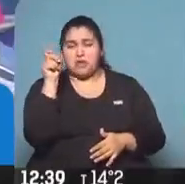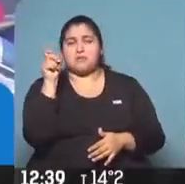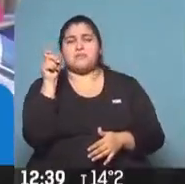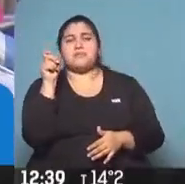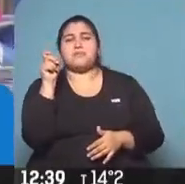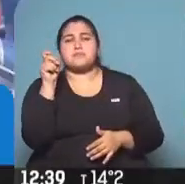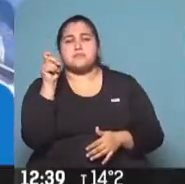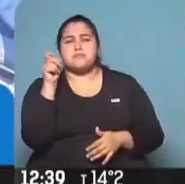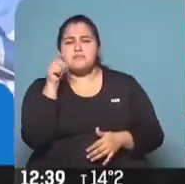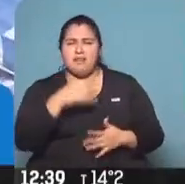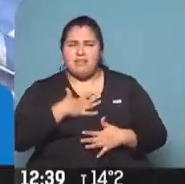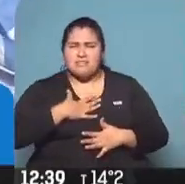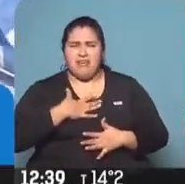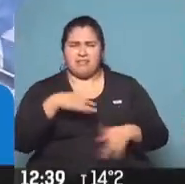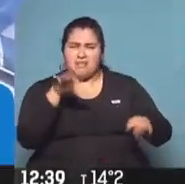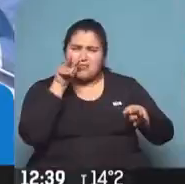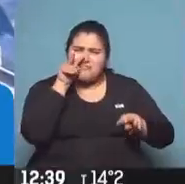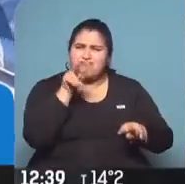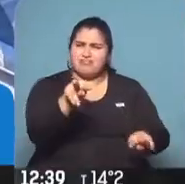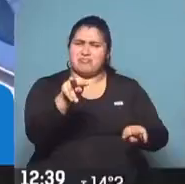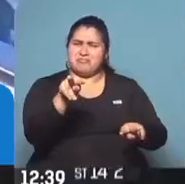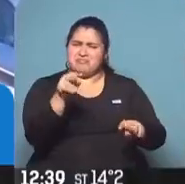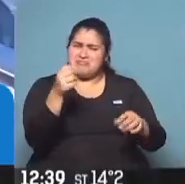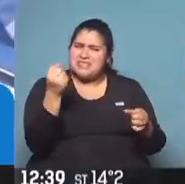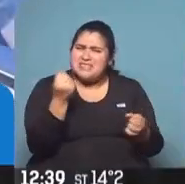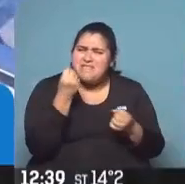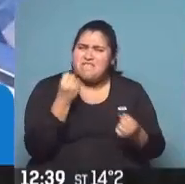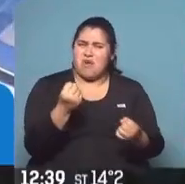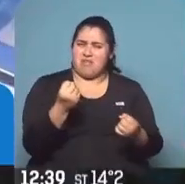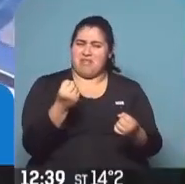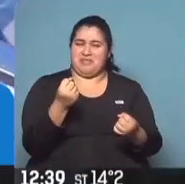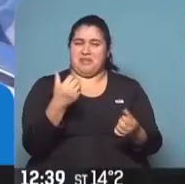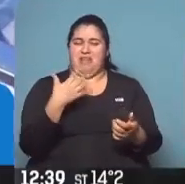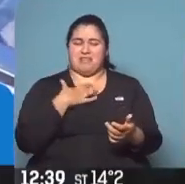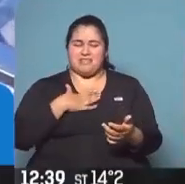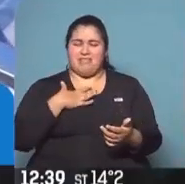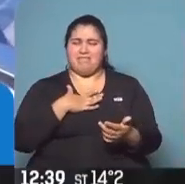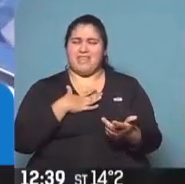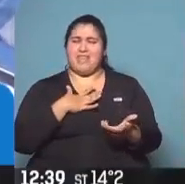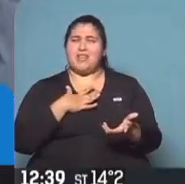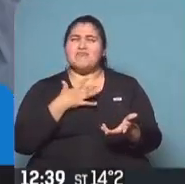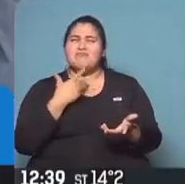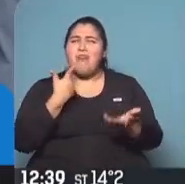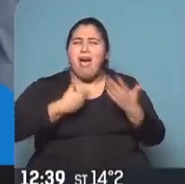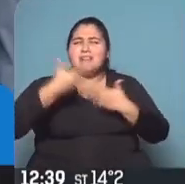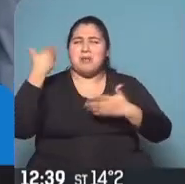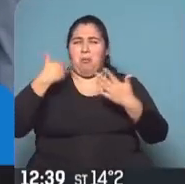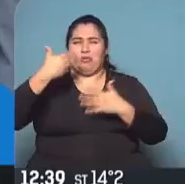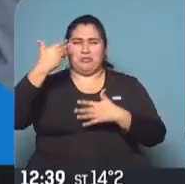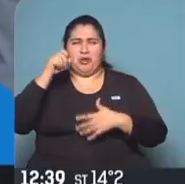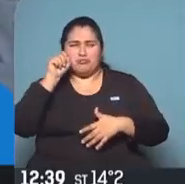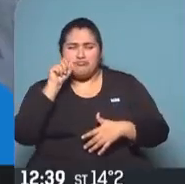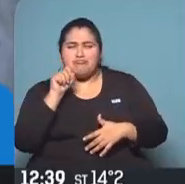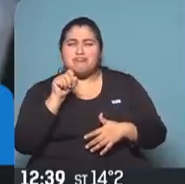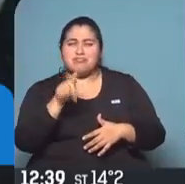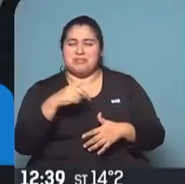que se sienta que se escuche y podemos revivir una vez más la presencia